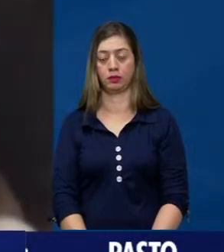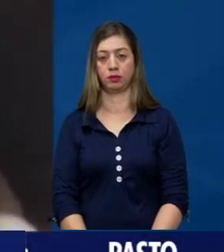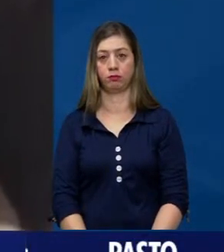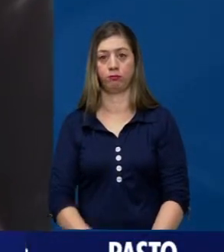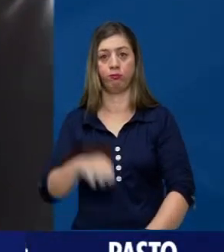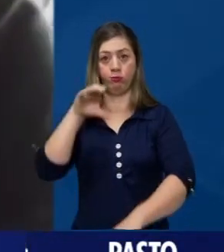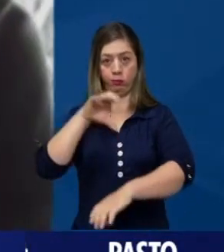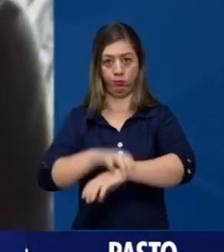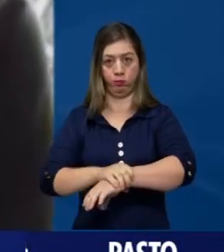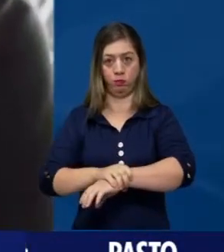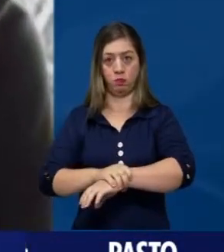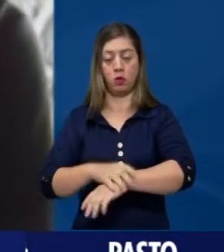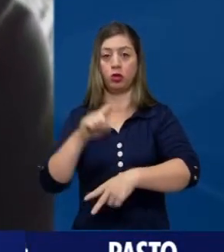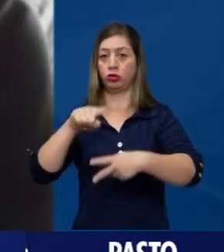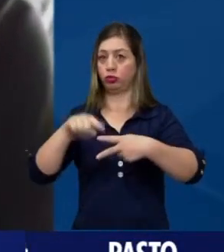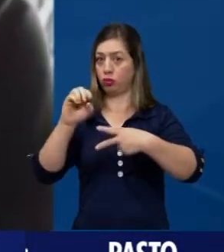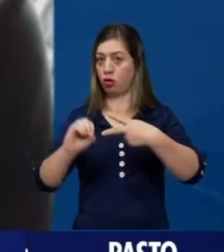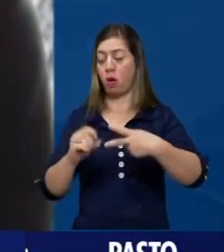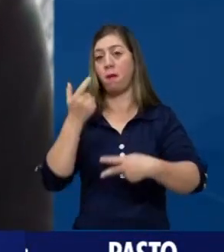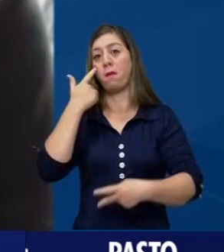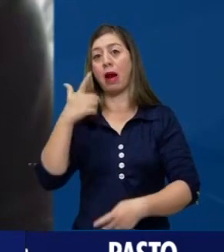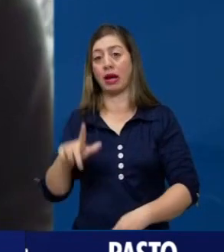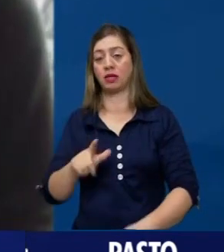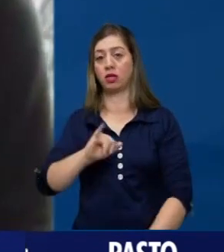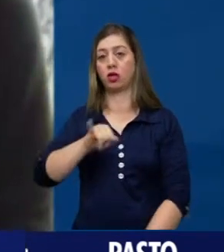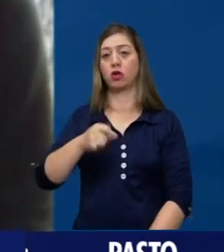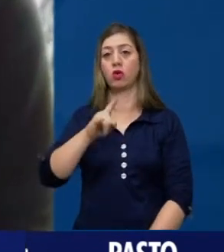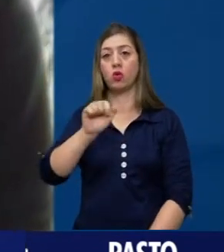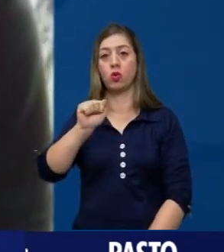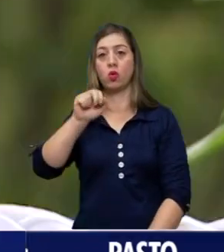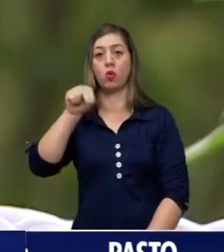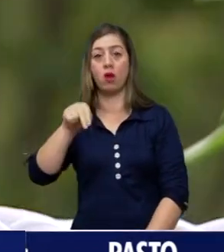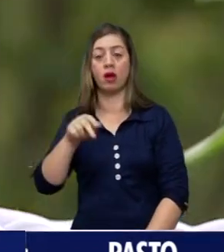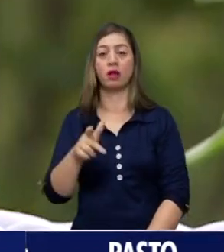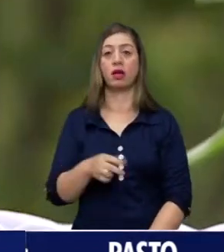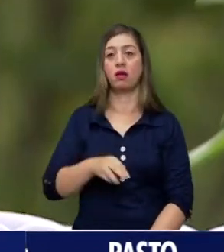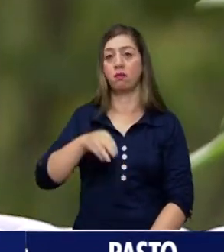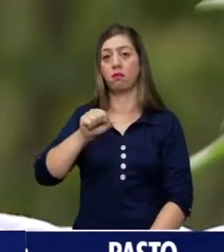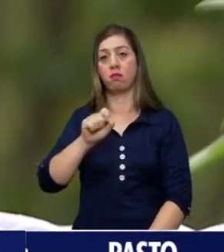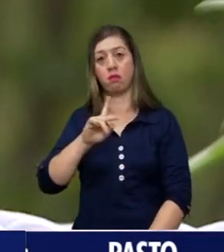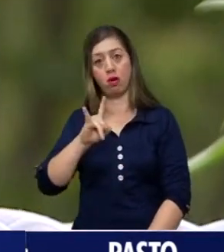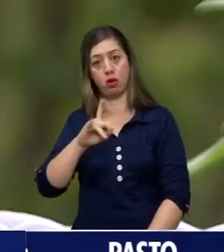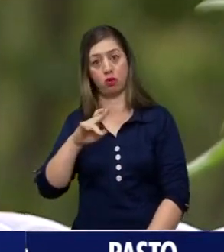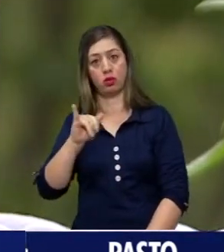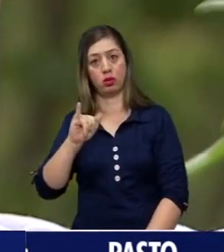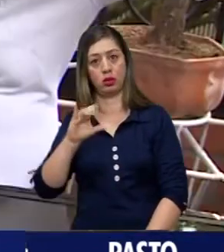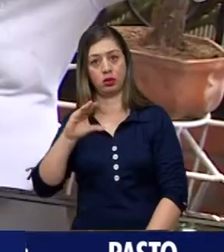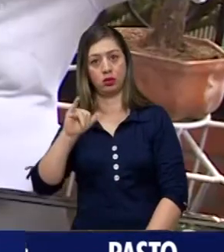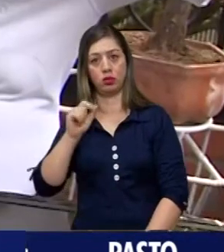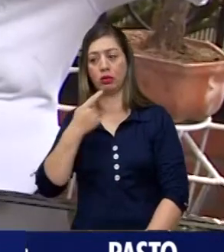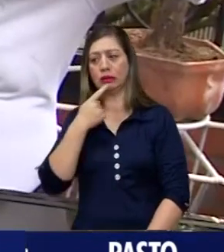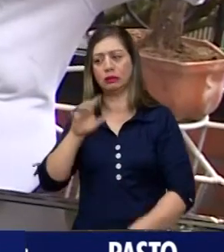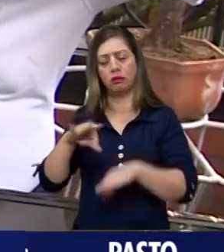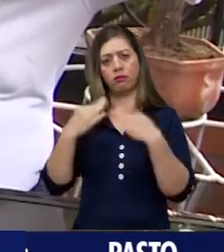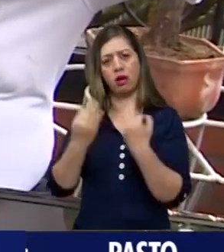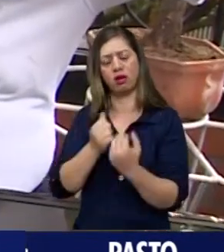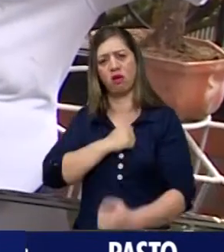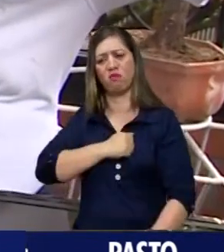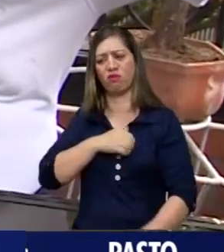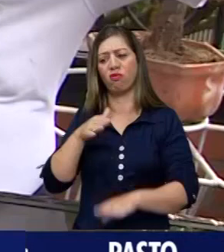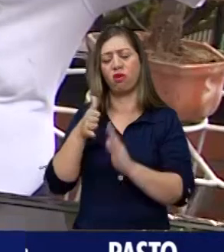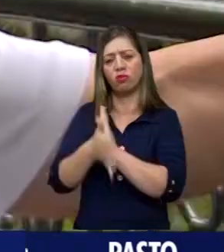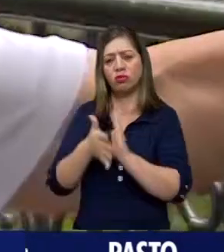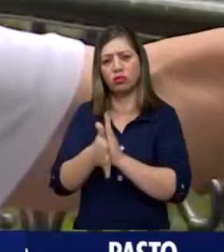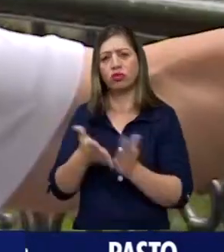Fueron capturados los dos presuntos secuestradores de Juan Fernando y Javier Mauricio Palomino. Sus familiares piden que entreguen la información que permita conocer su